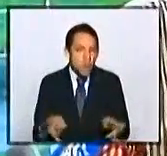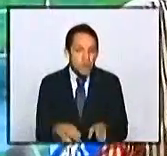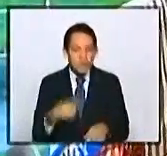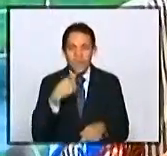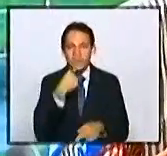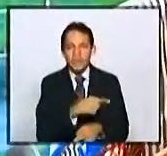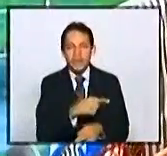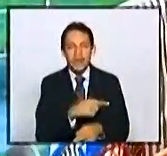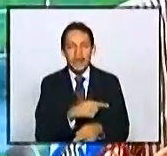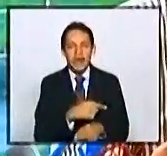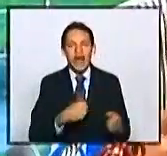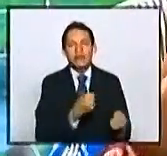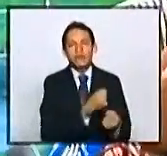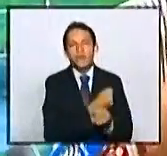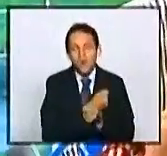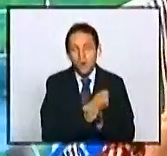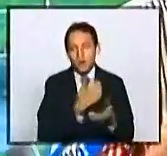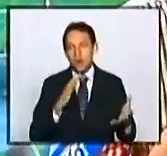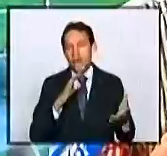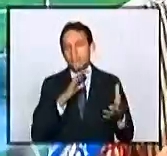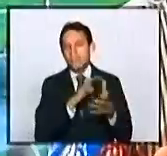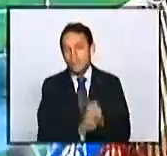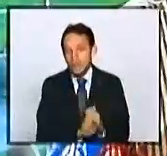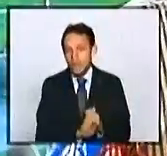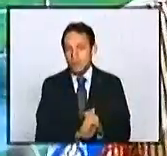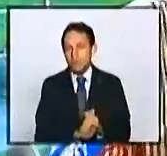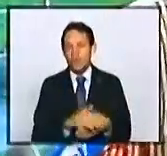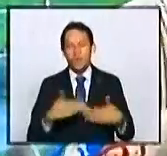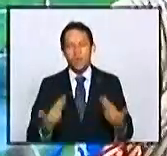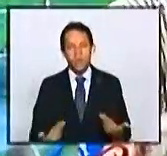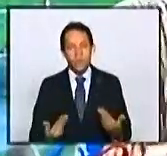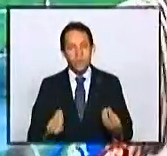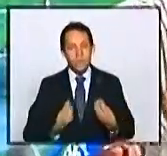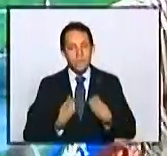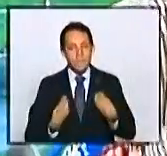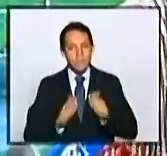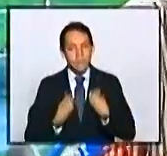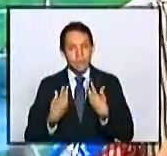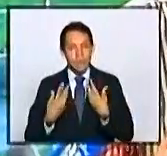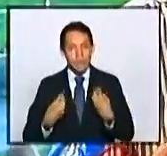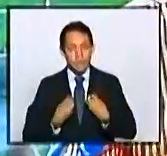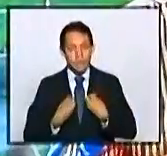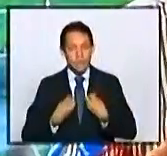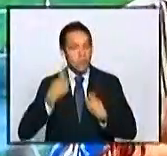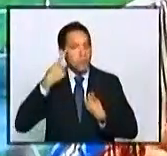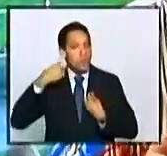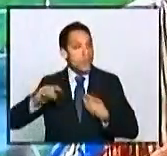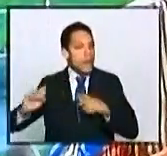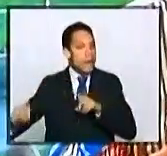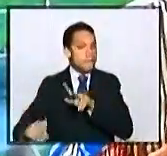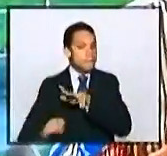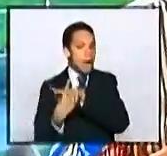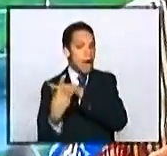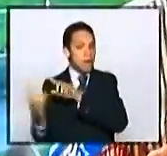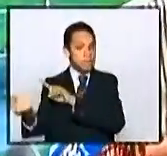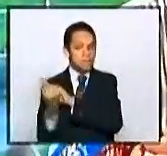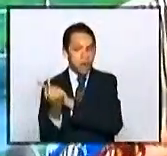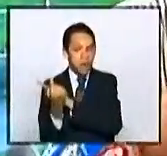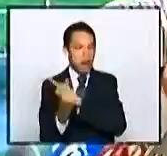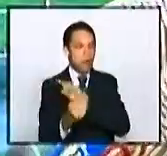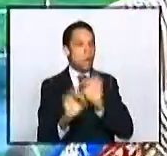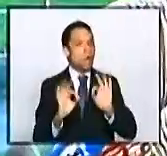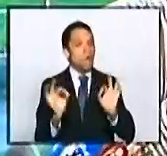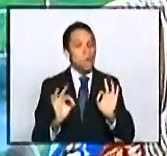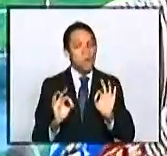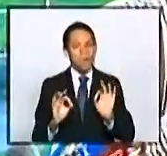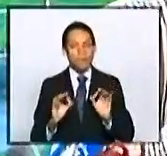manifestándole en qué momento de sus vidas él los había impactado positivamente a cada uno de ellos. Cuando